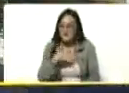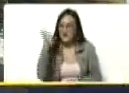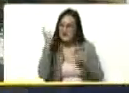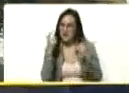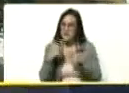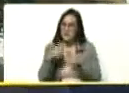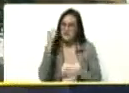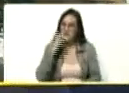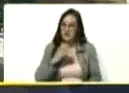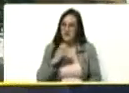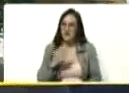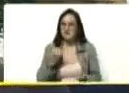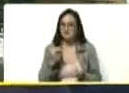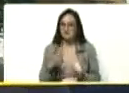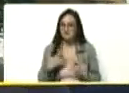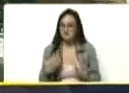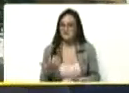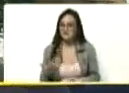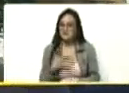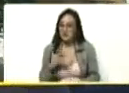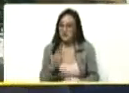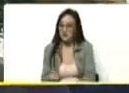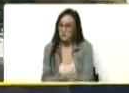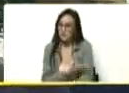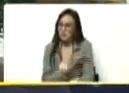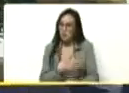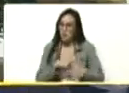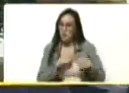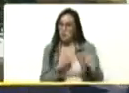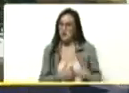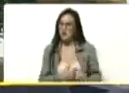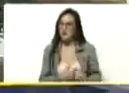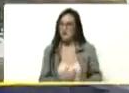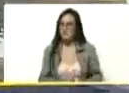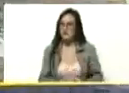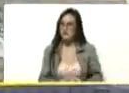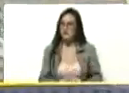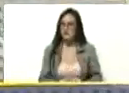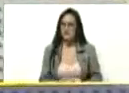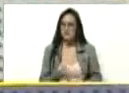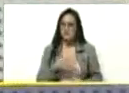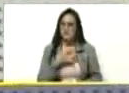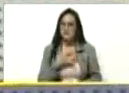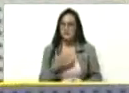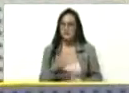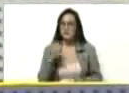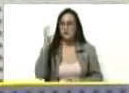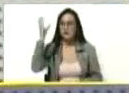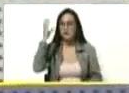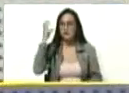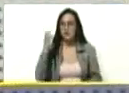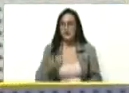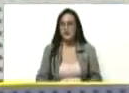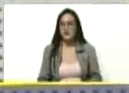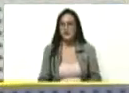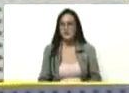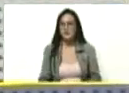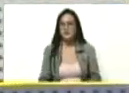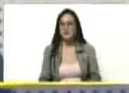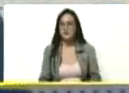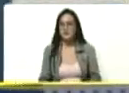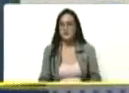Lo sentimos en nuestras venas, lo sentimos en nuestro corazón, lo sentimos en nuestra conciencia.